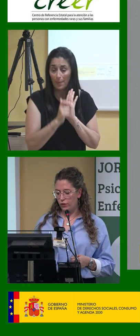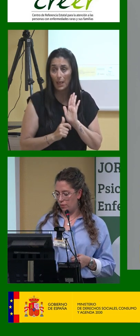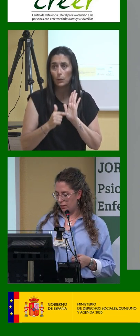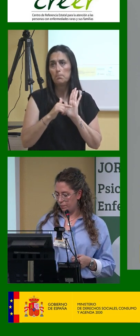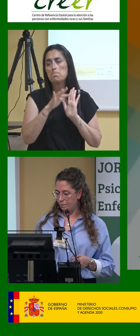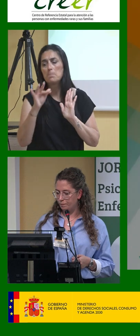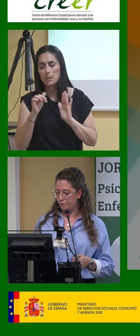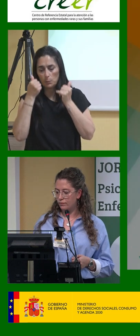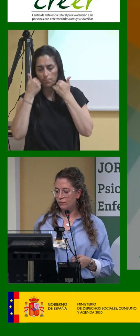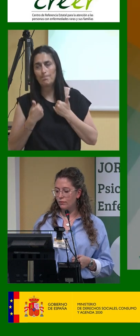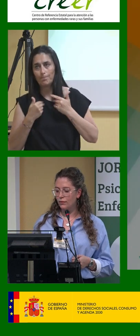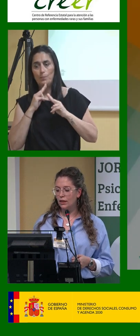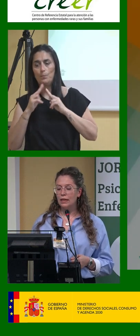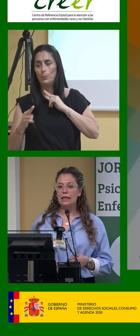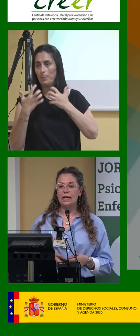y el biofeedback.